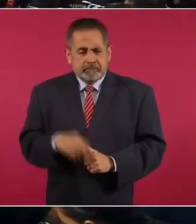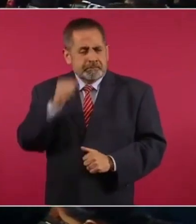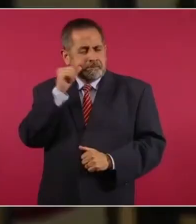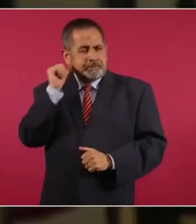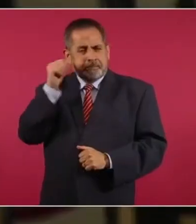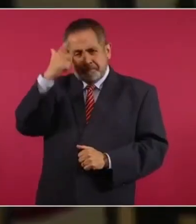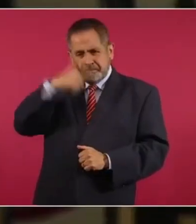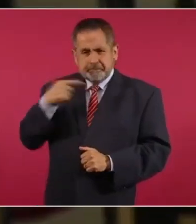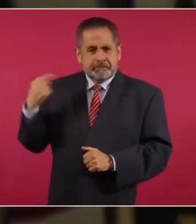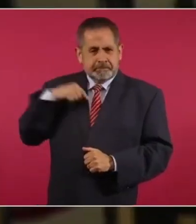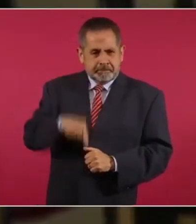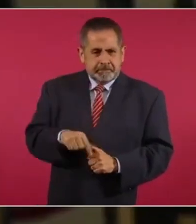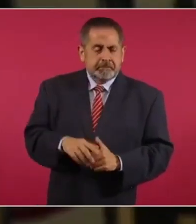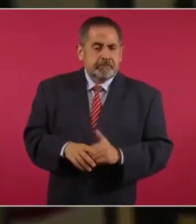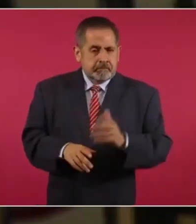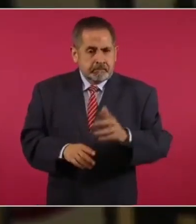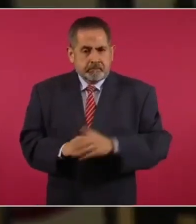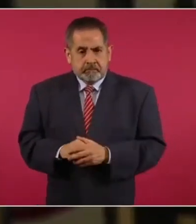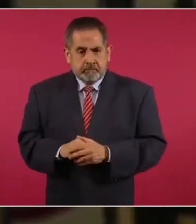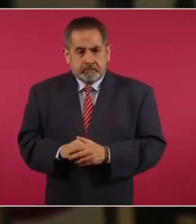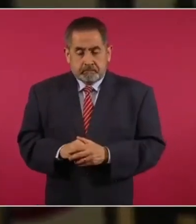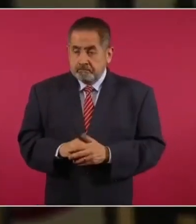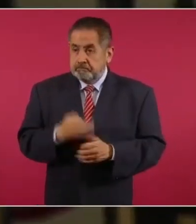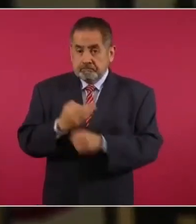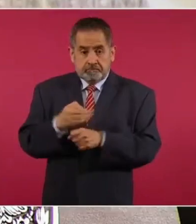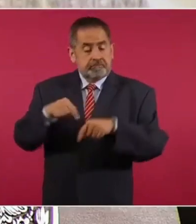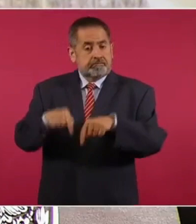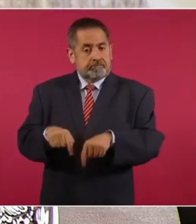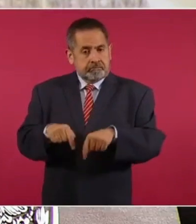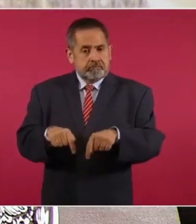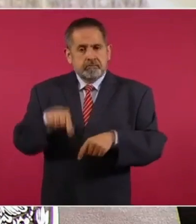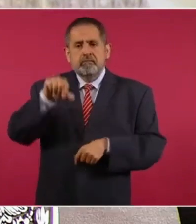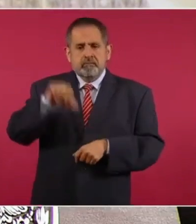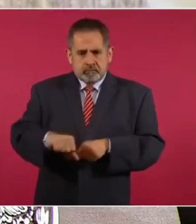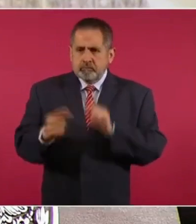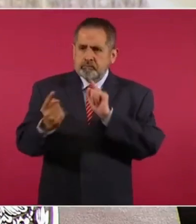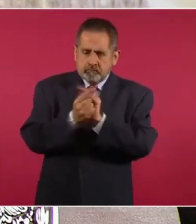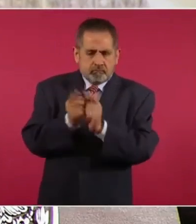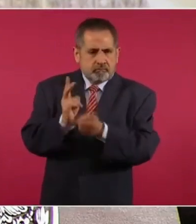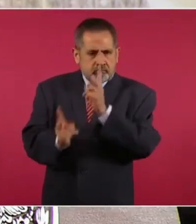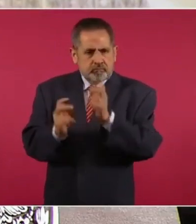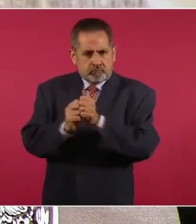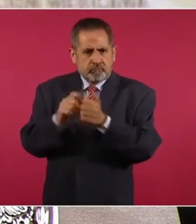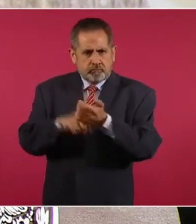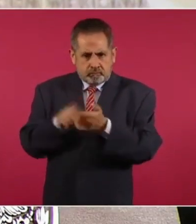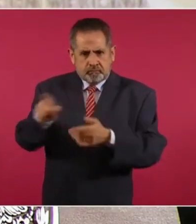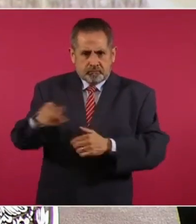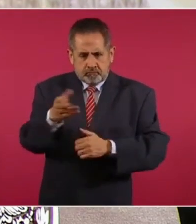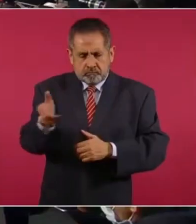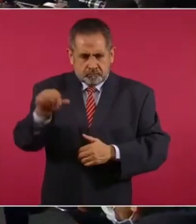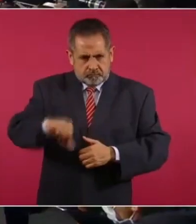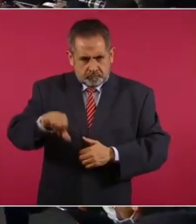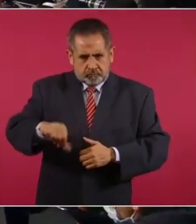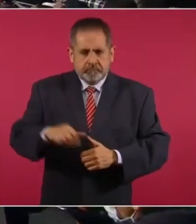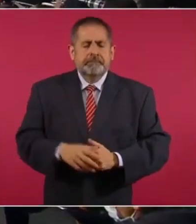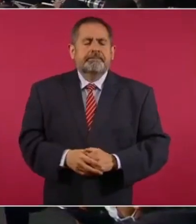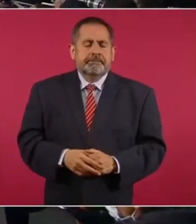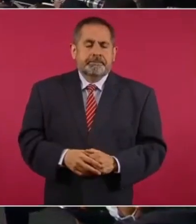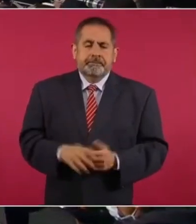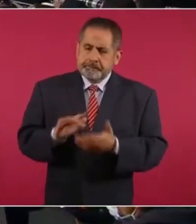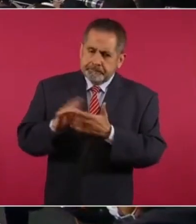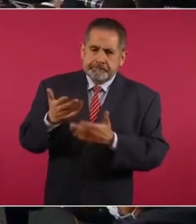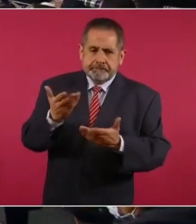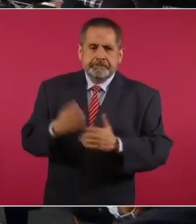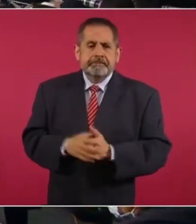anoche. Ajá. Entonces, ya que estás aquí, que hoy mismo te atienda. Perfecto. La siguiente pregunta,